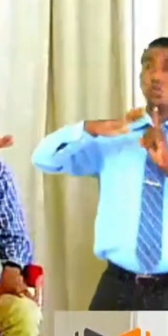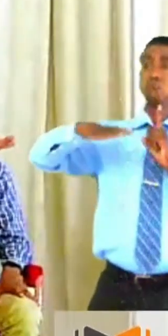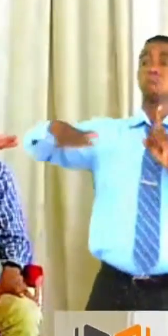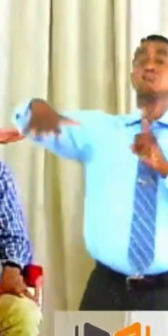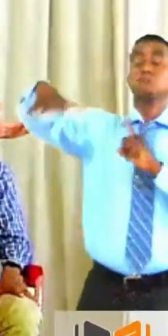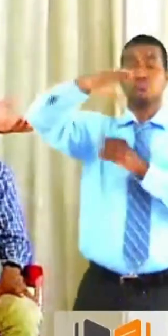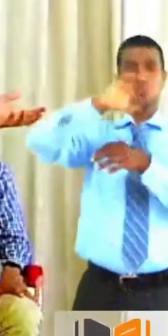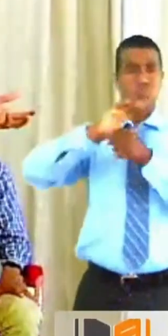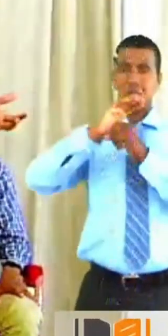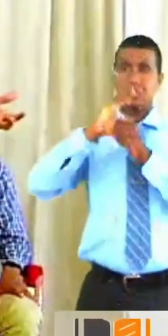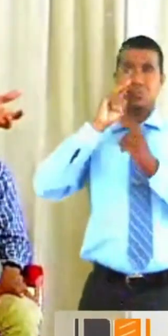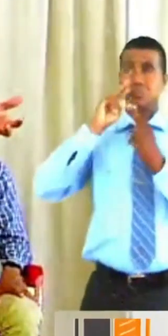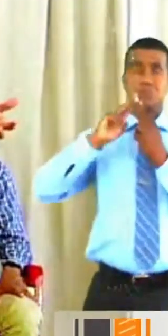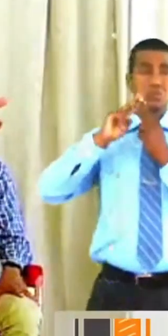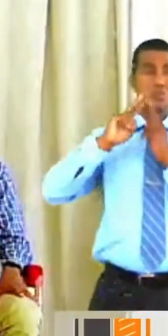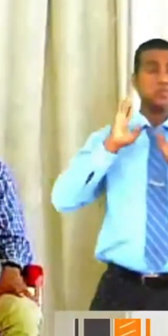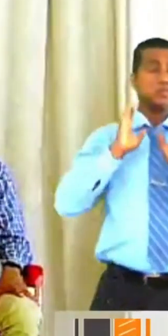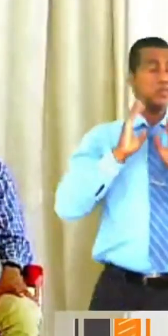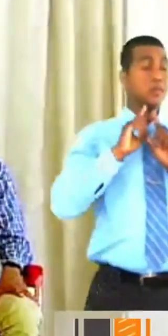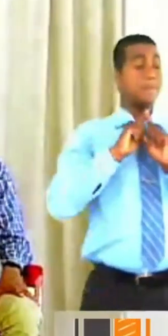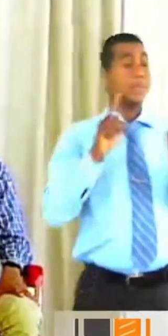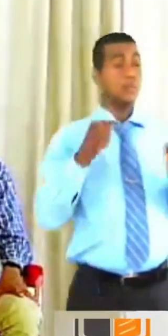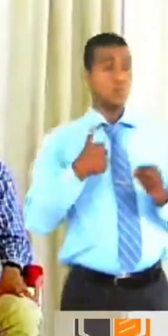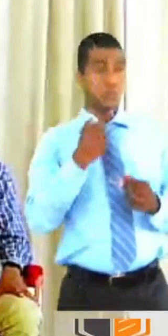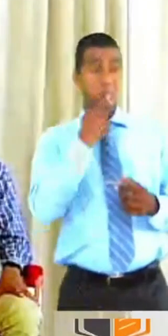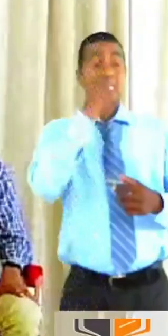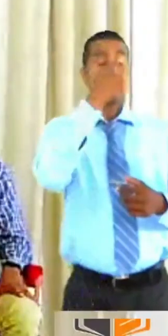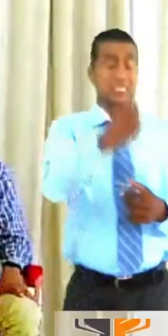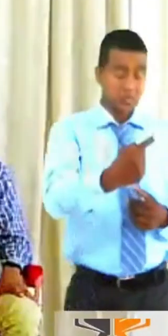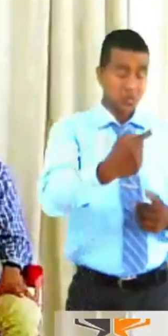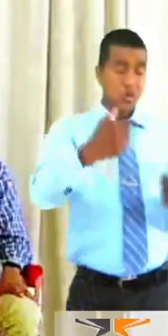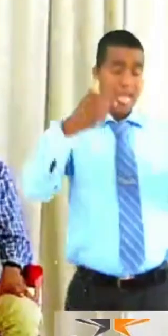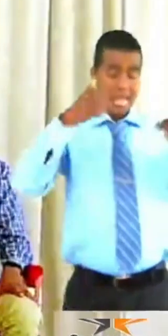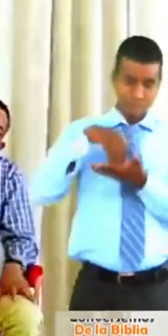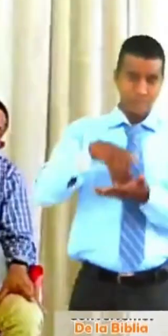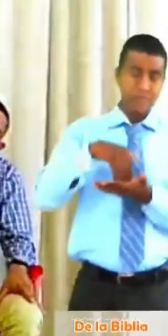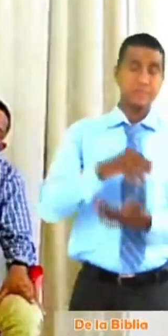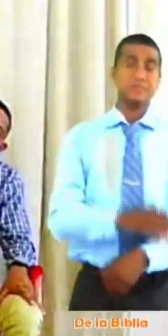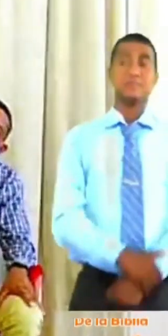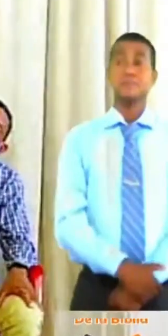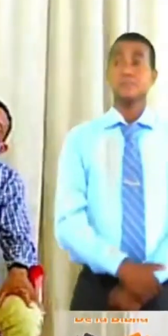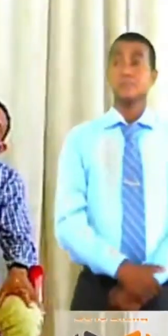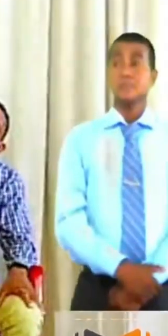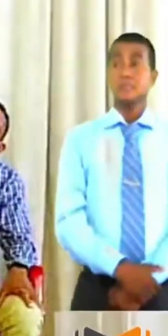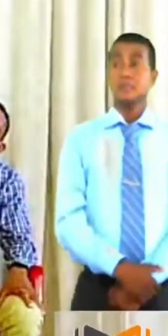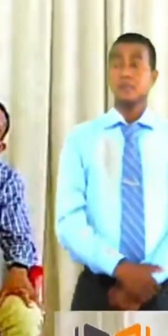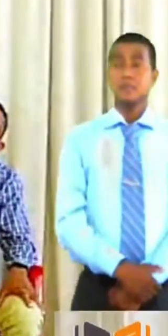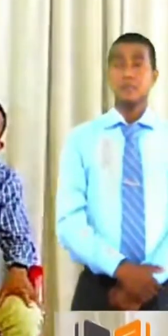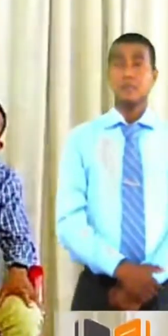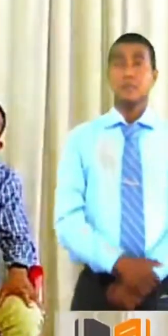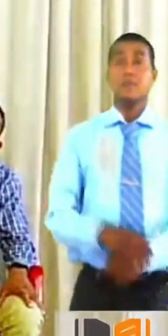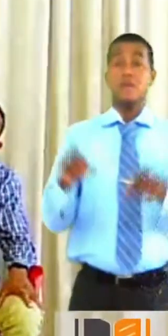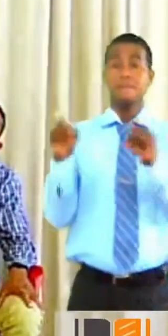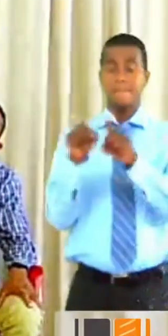conocen, pero algo le digo, muchachos, aquí estoy en pie. Hermano, estar en